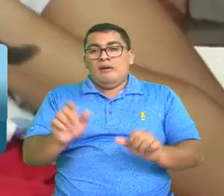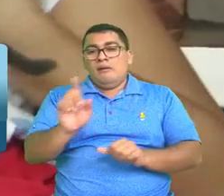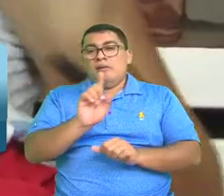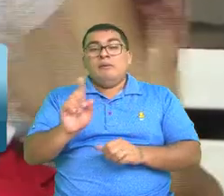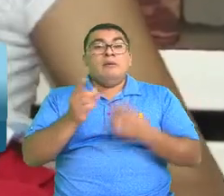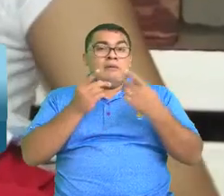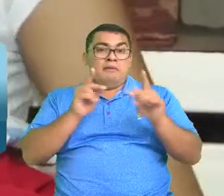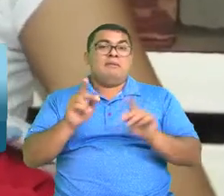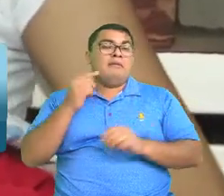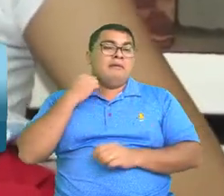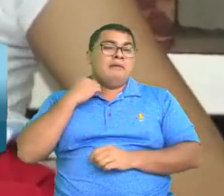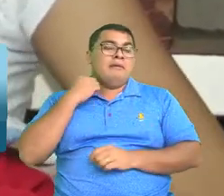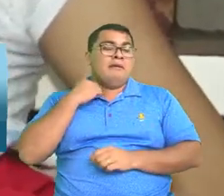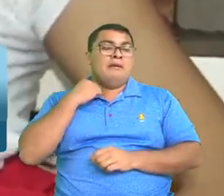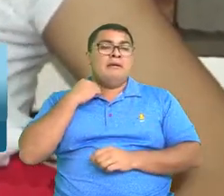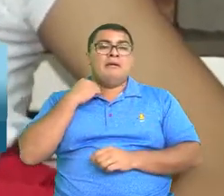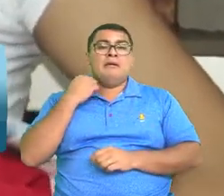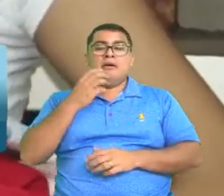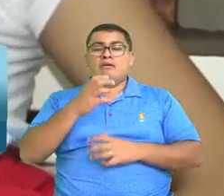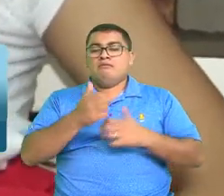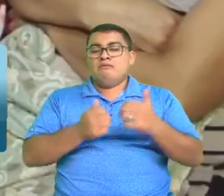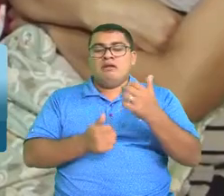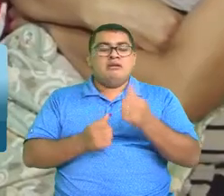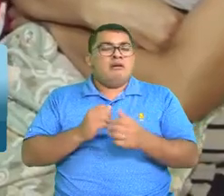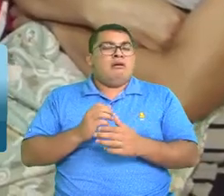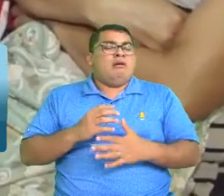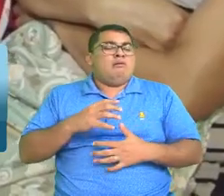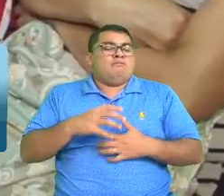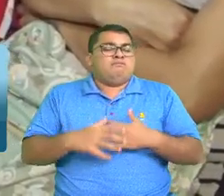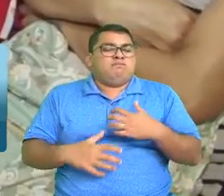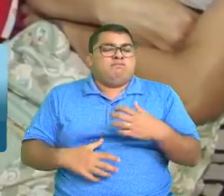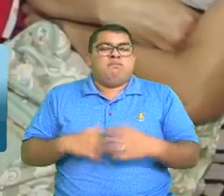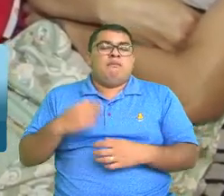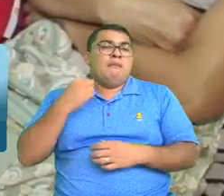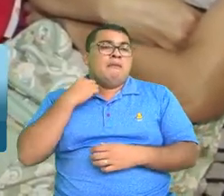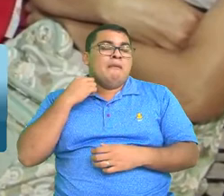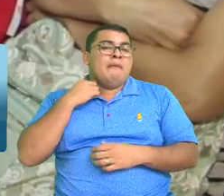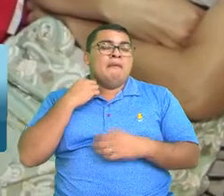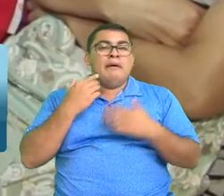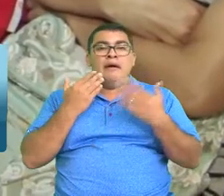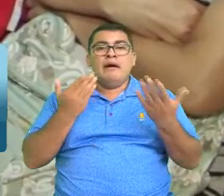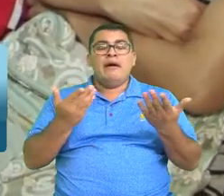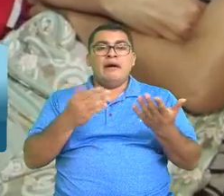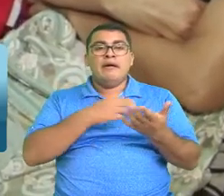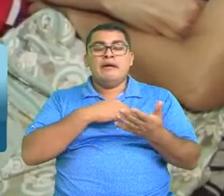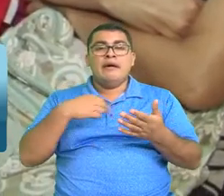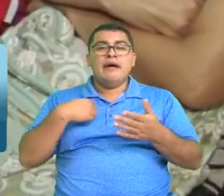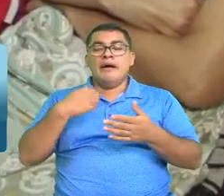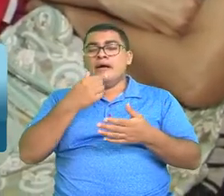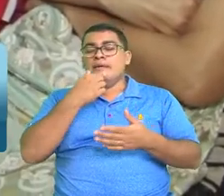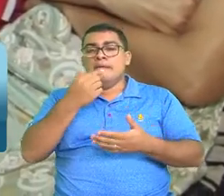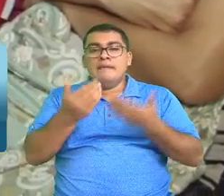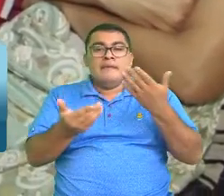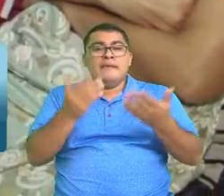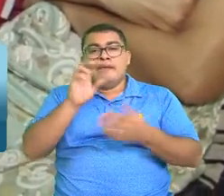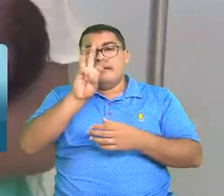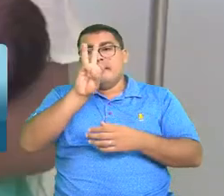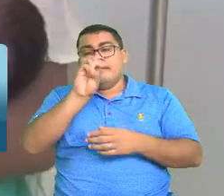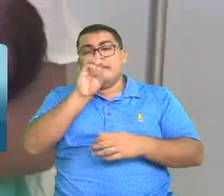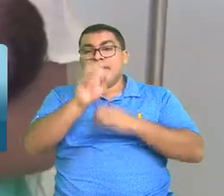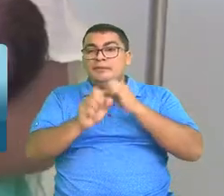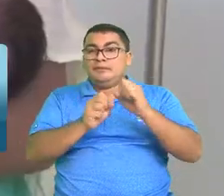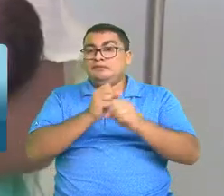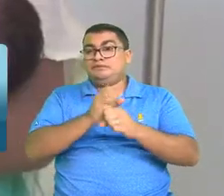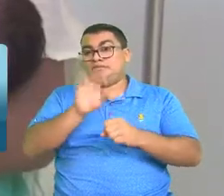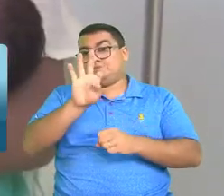siempre la tenemos, esa intolerancia. No la desarrollamos, ¿correcto? No la desarrollamos. Tal vez cuando tengamos 30 o 40 años, nuestra